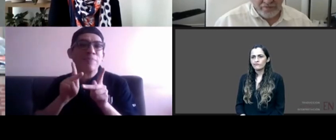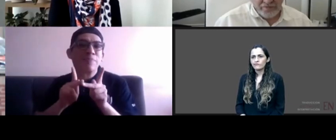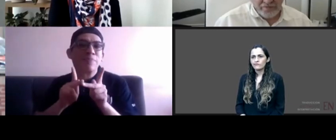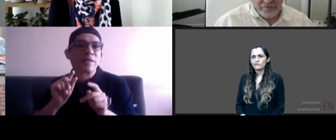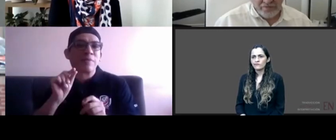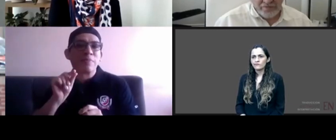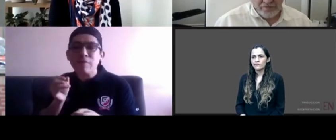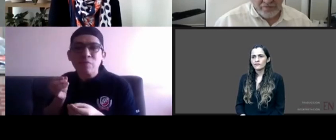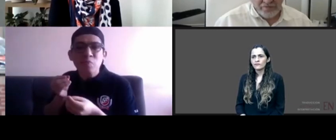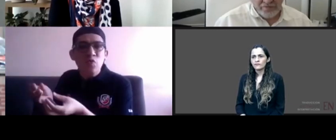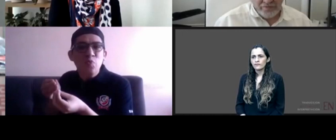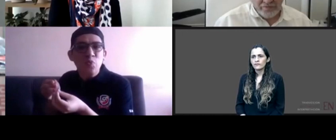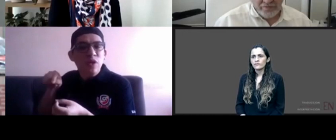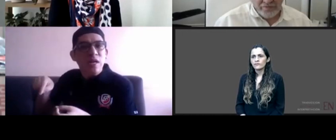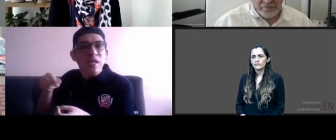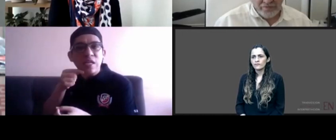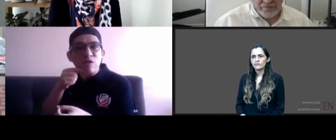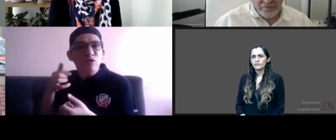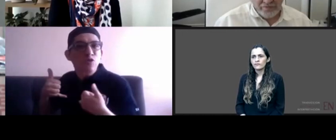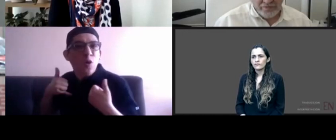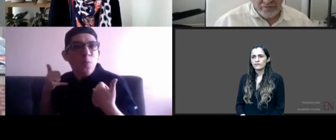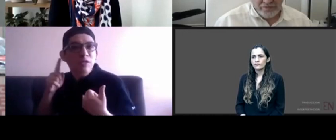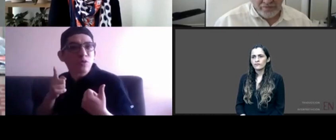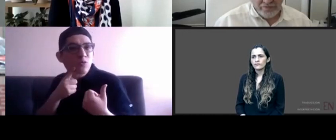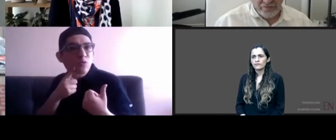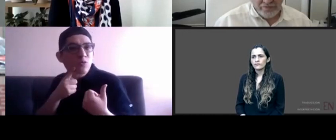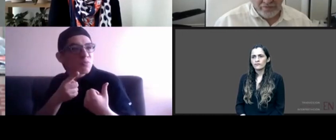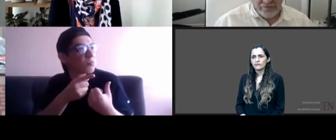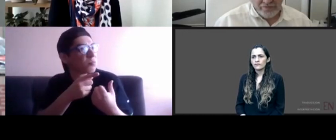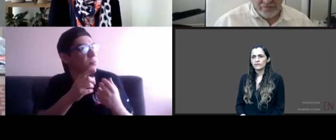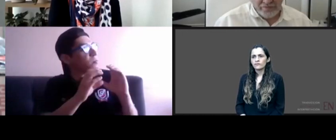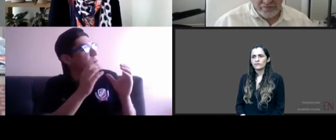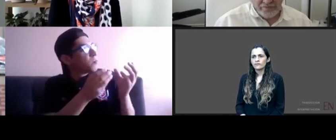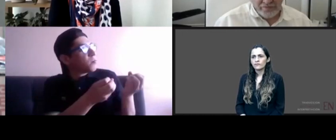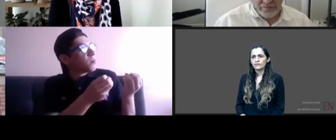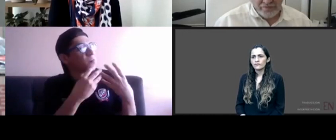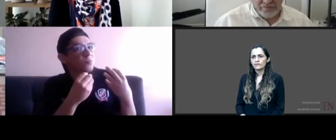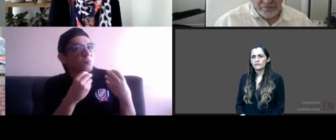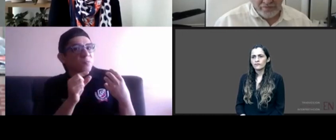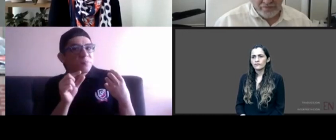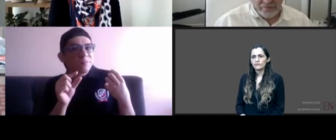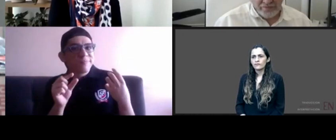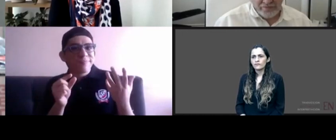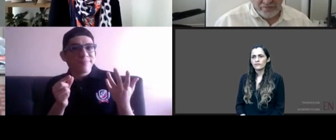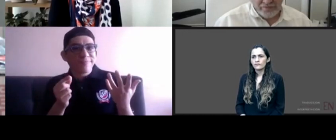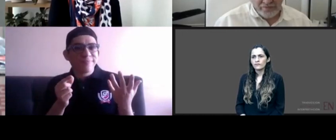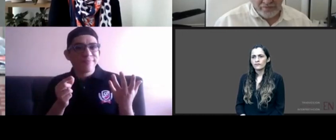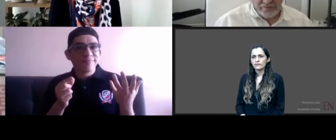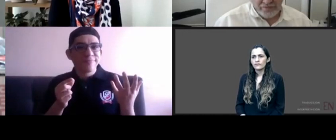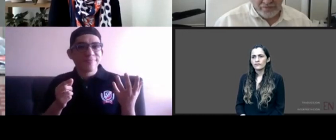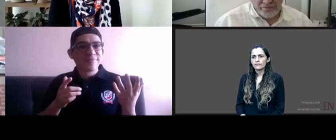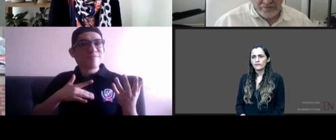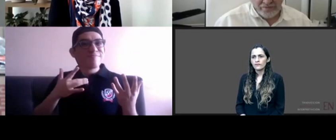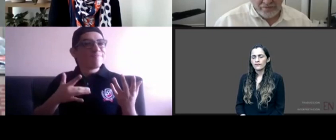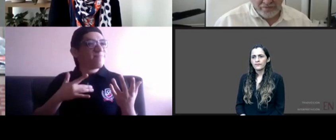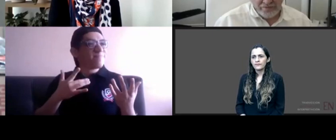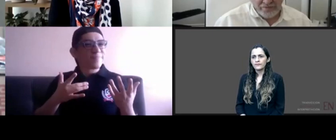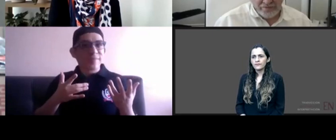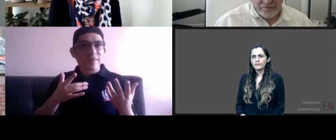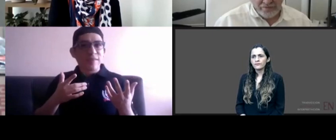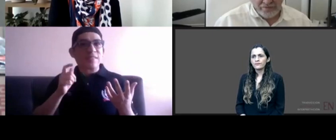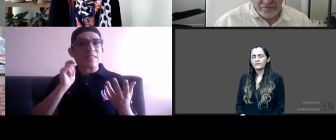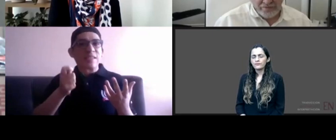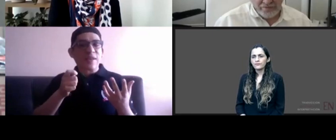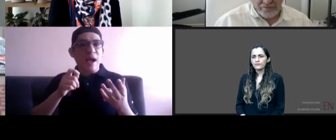No hay una comunicación plena. Siempre se les da muy poco de la información que está pasando y el sordo está solamente